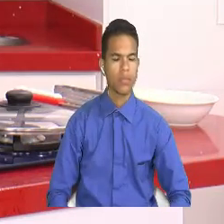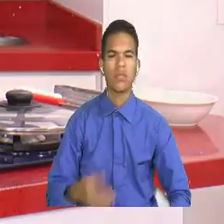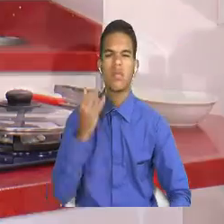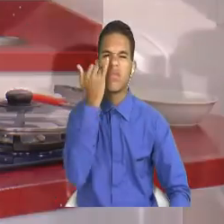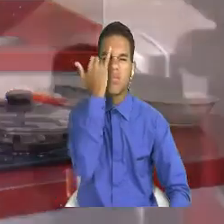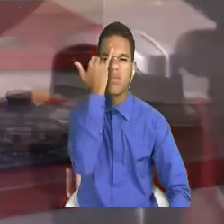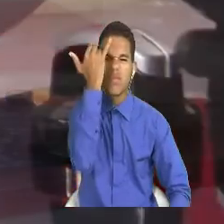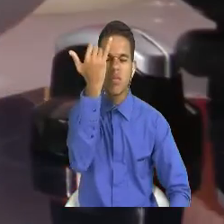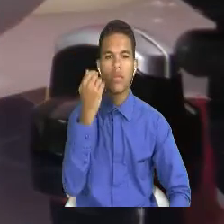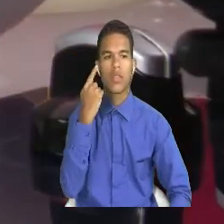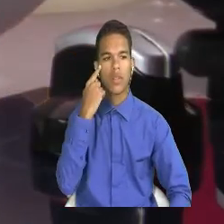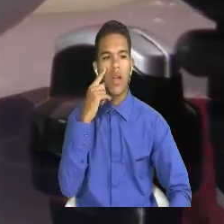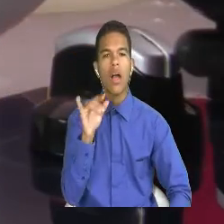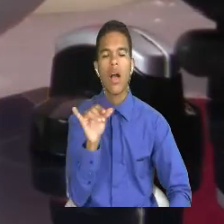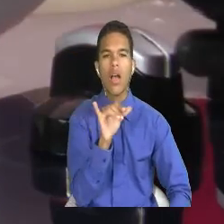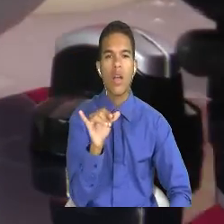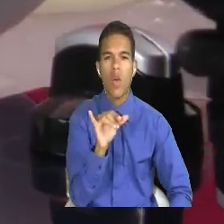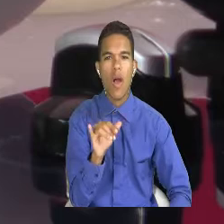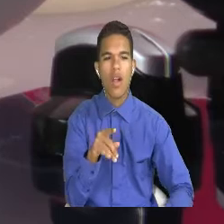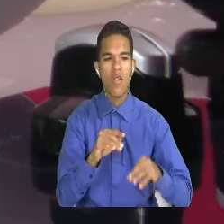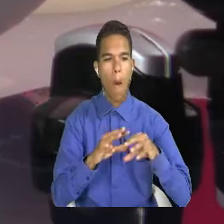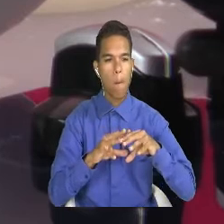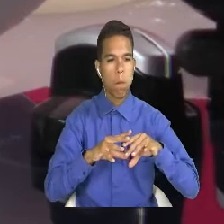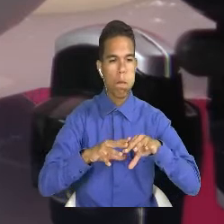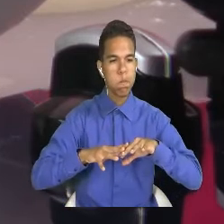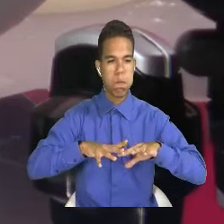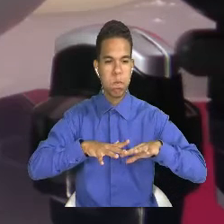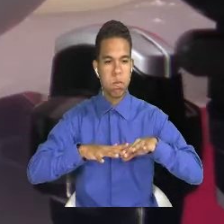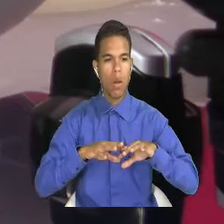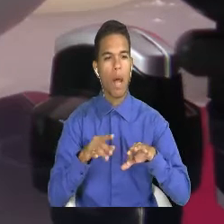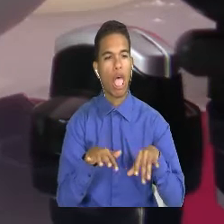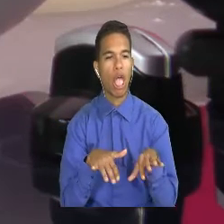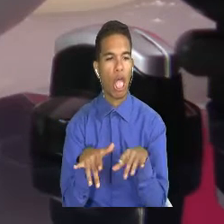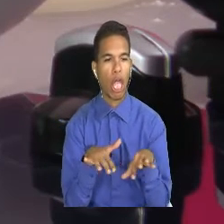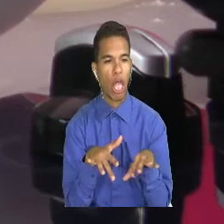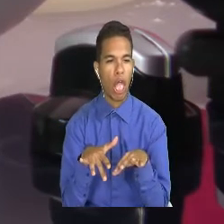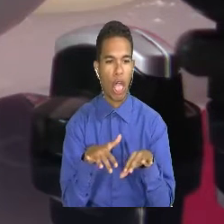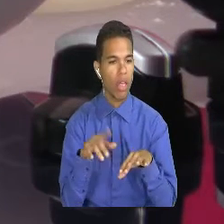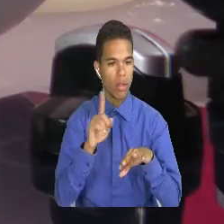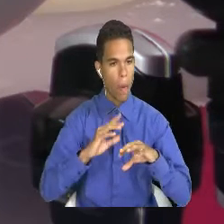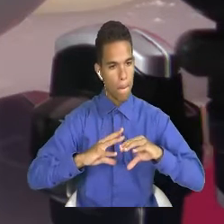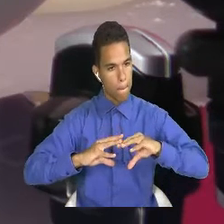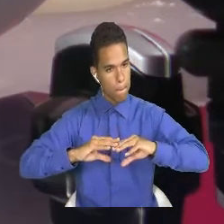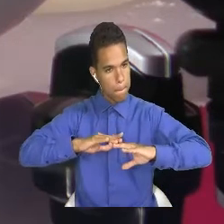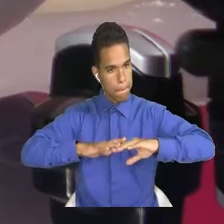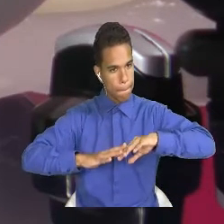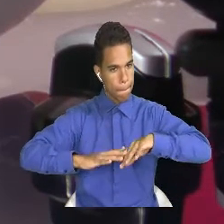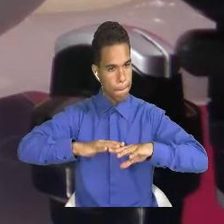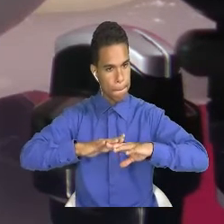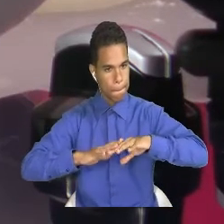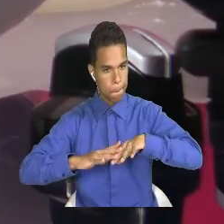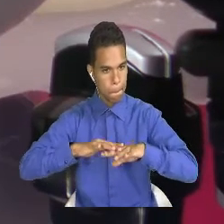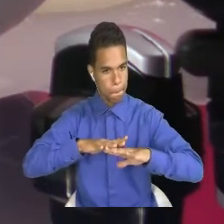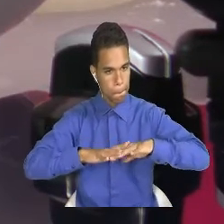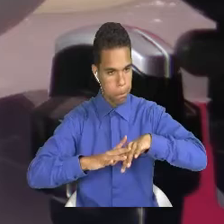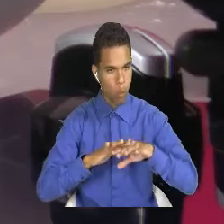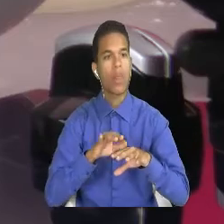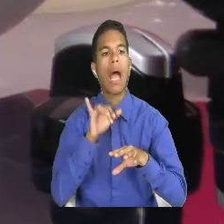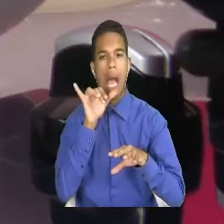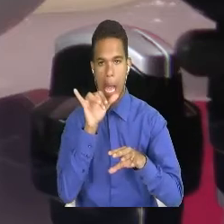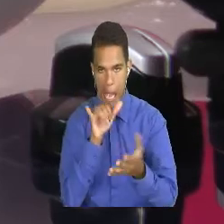quede espeso, como cuando en casa hacen algunas preparaciones para freír. Ajá. Unas friticas para los